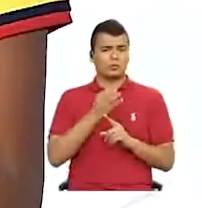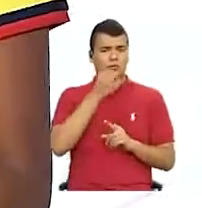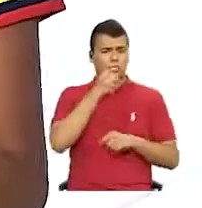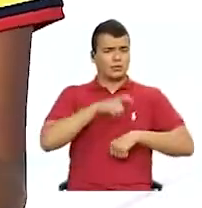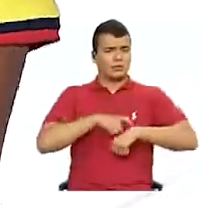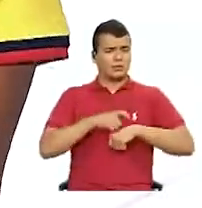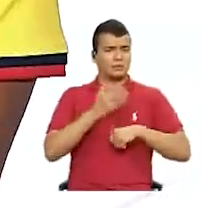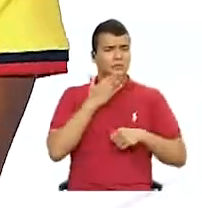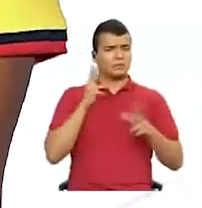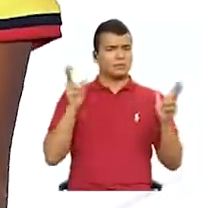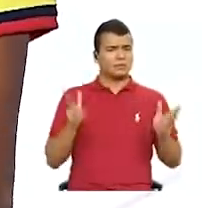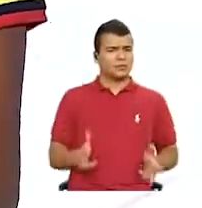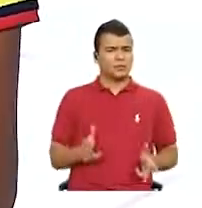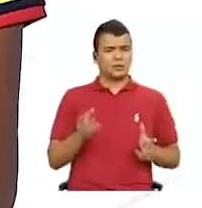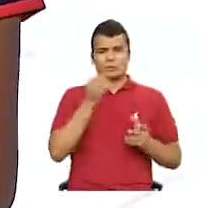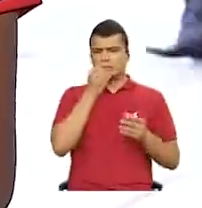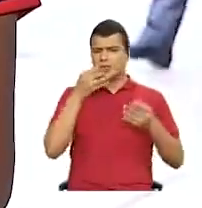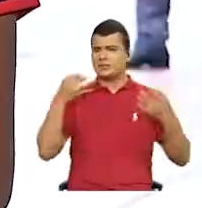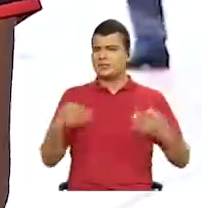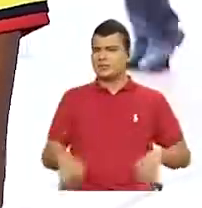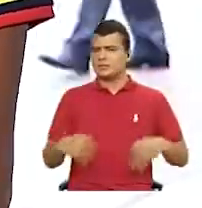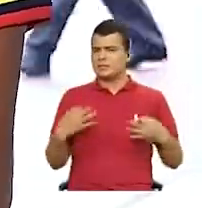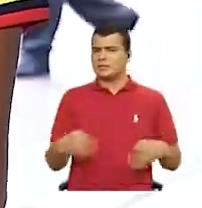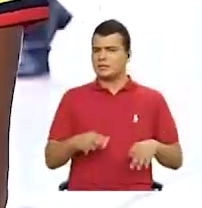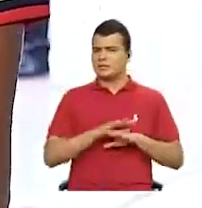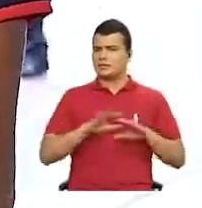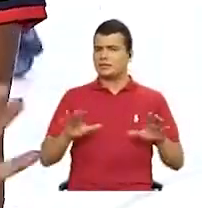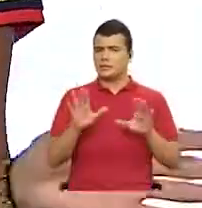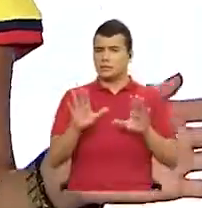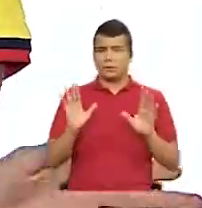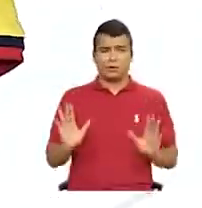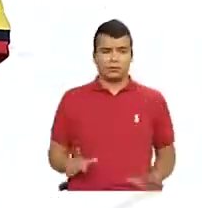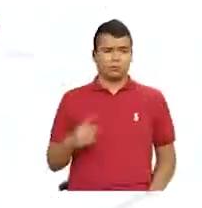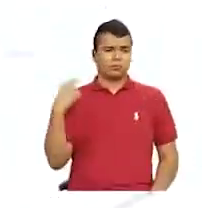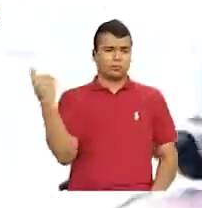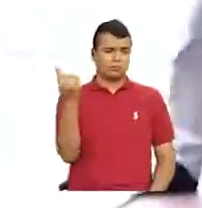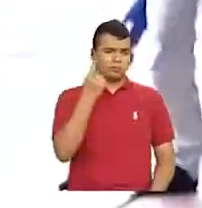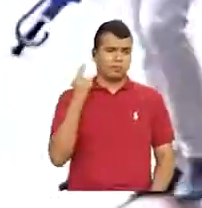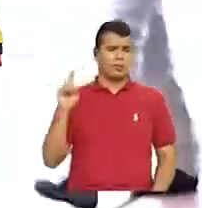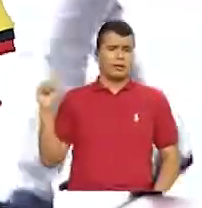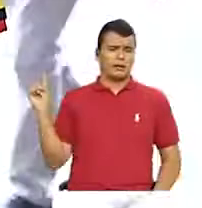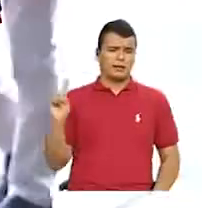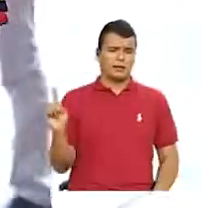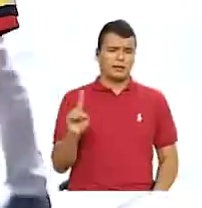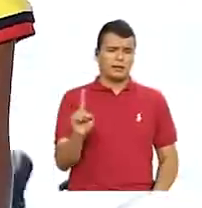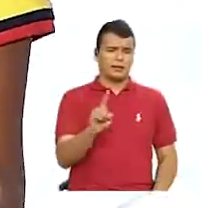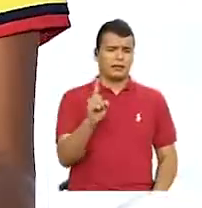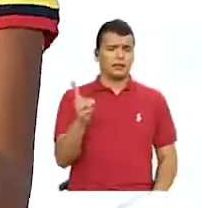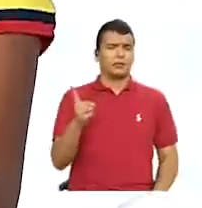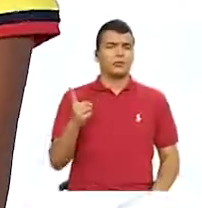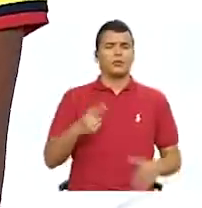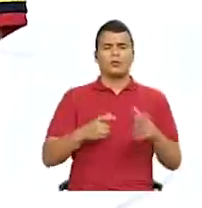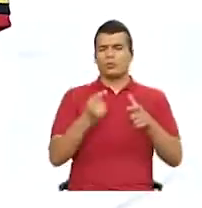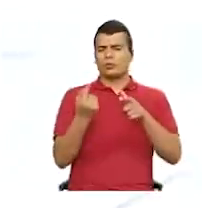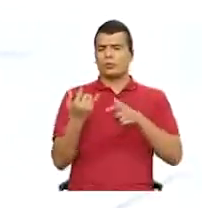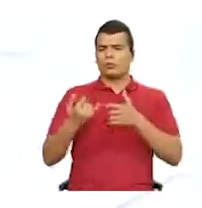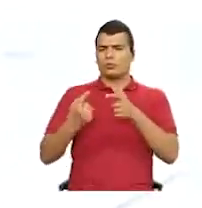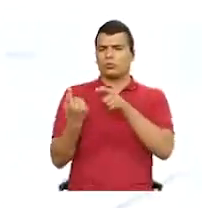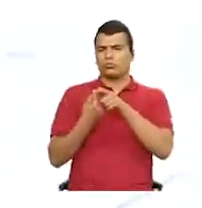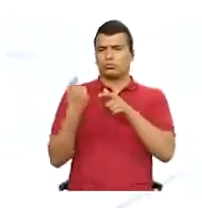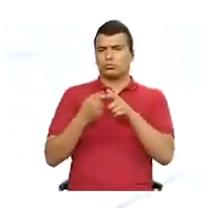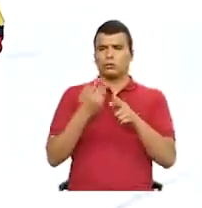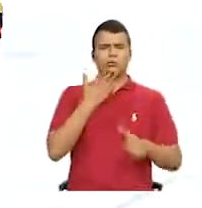o en las medias onces, porque en eso se ha convertido durante muchos años, el juguito sabor a mango con las